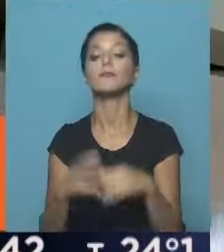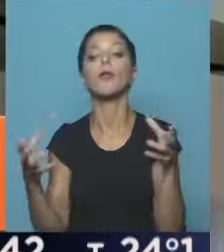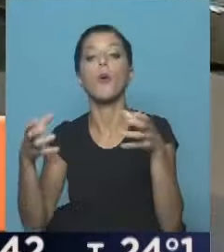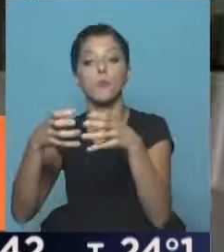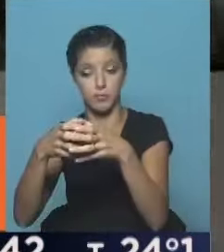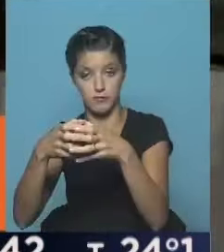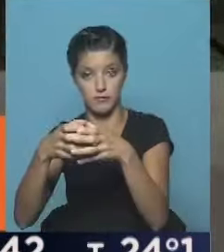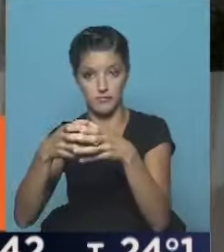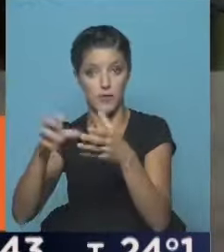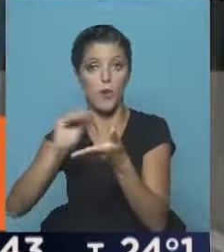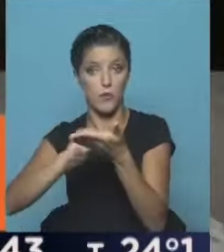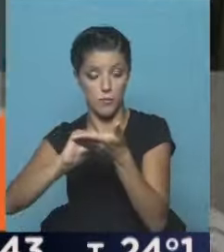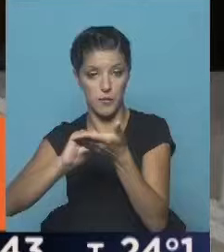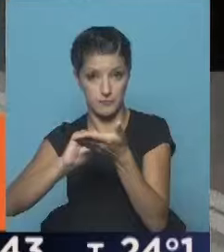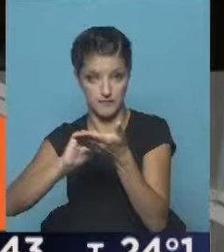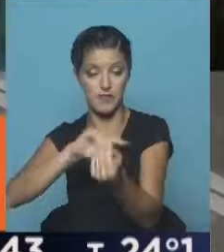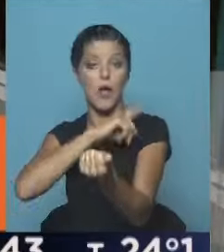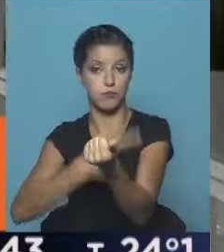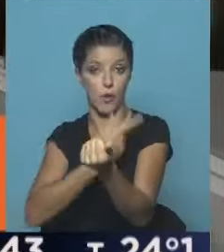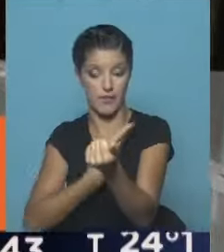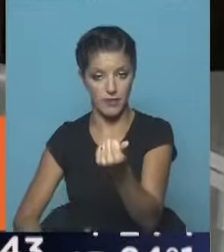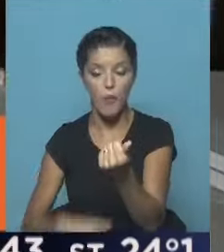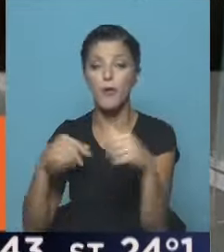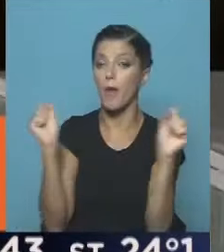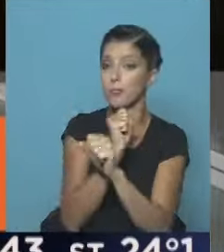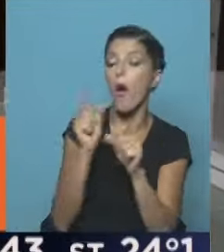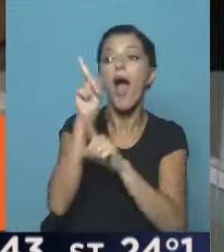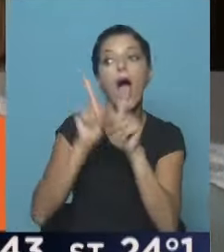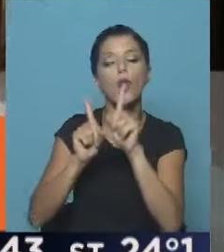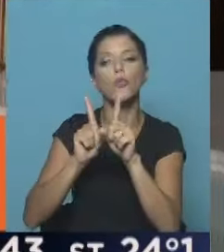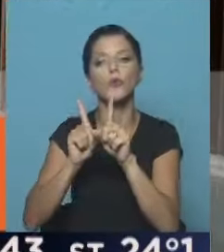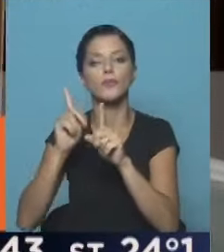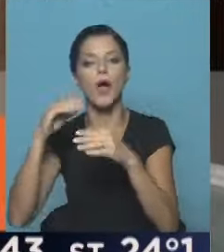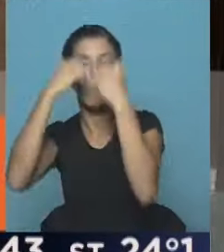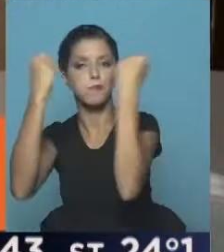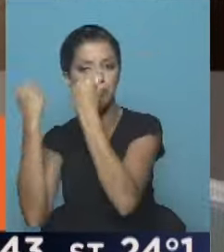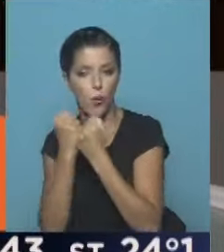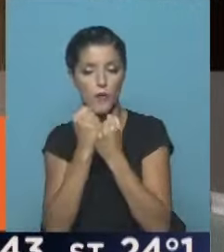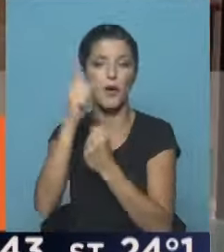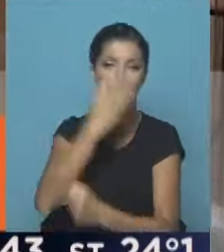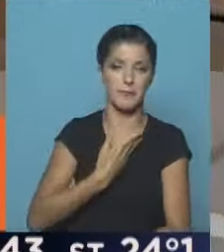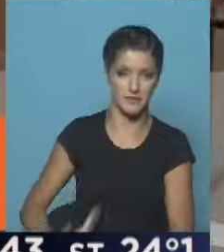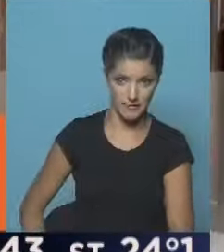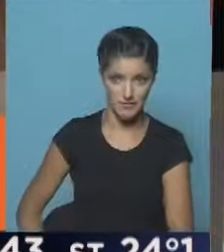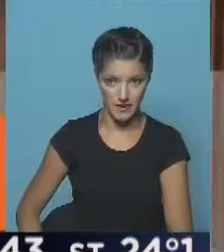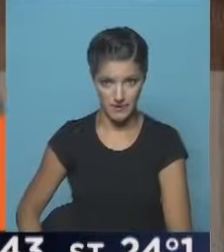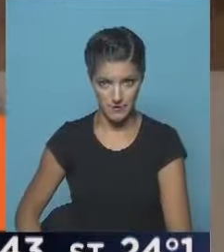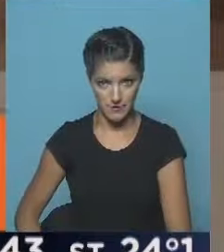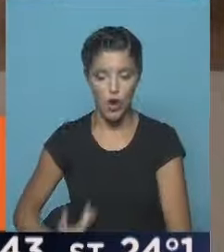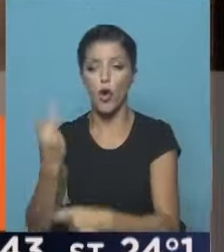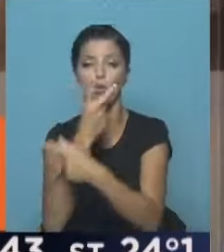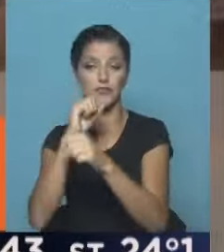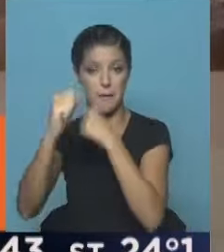legislatura, apruebe unos acuerdos que el gobierno de Nicolás Maduro estaría llevando adelante, en este caso entre PDVSA y Rosneft, la